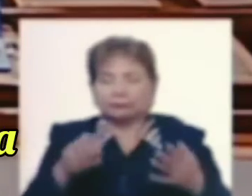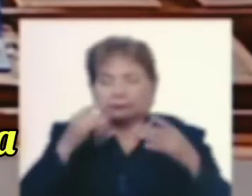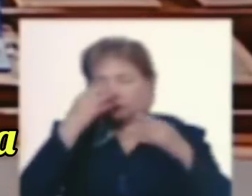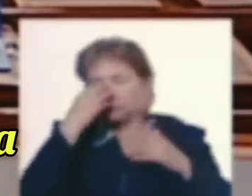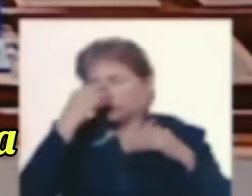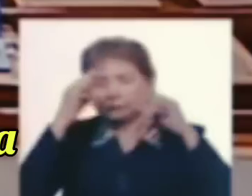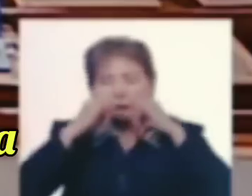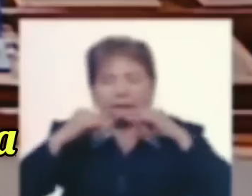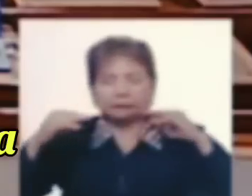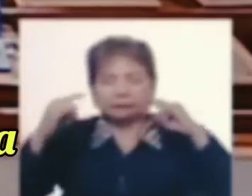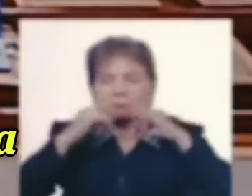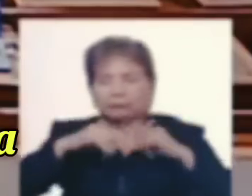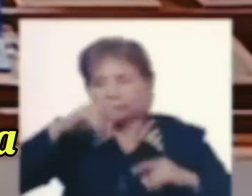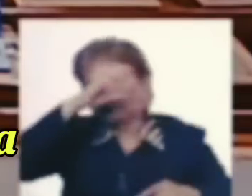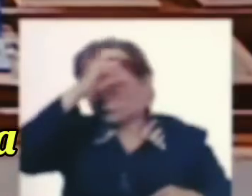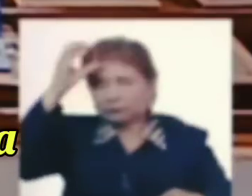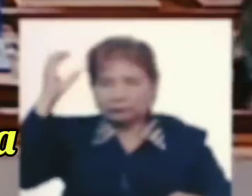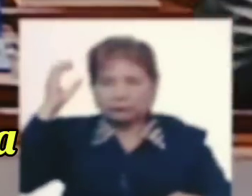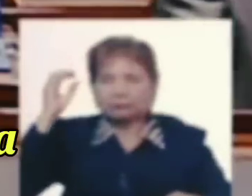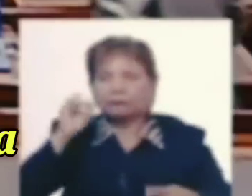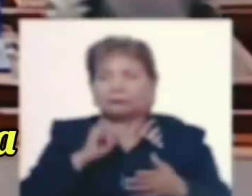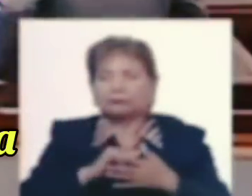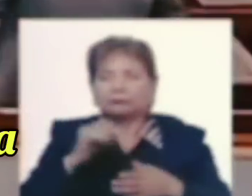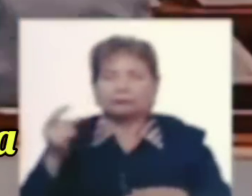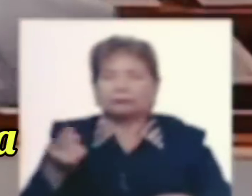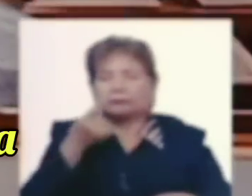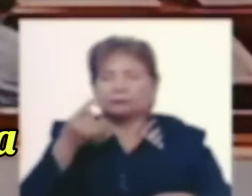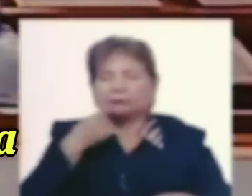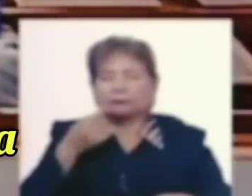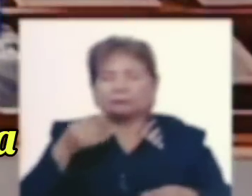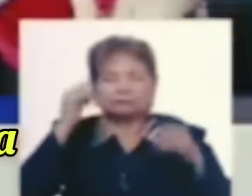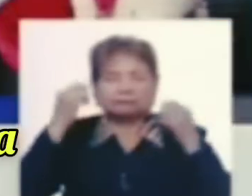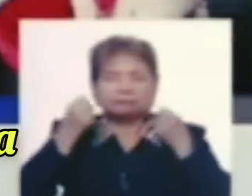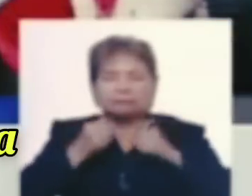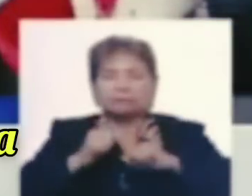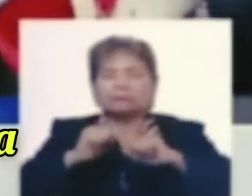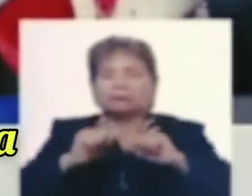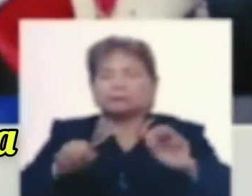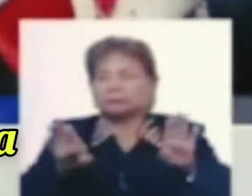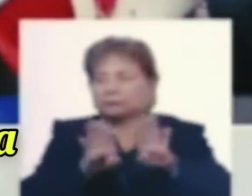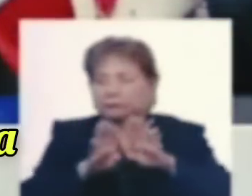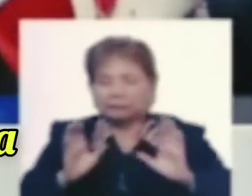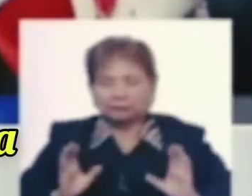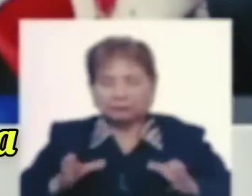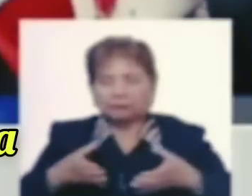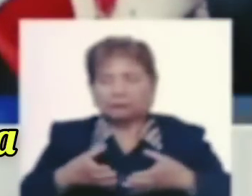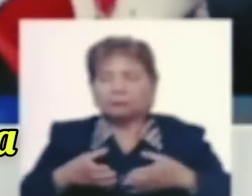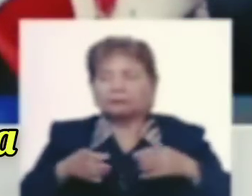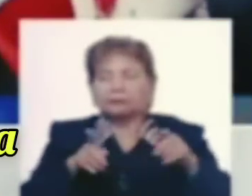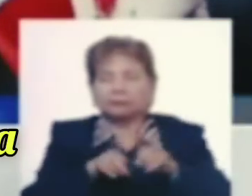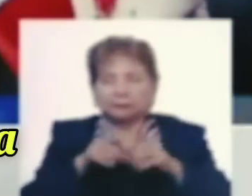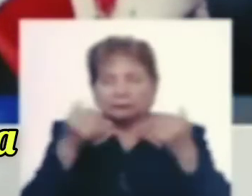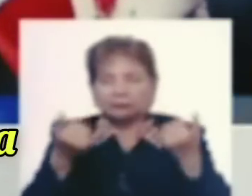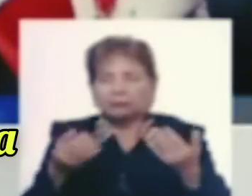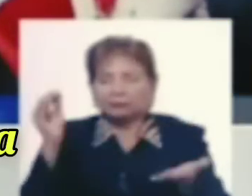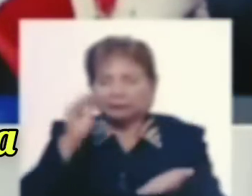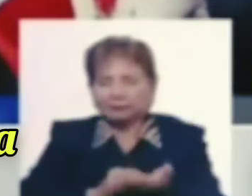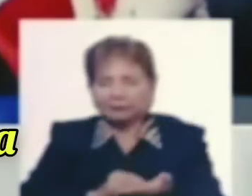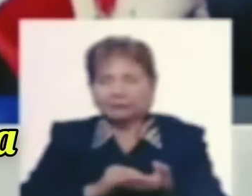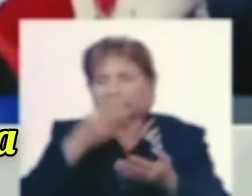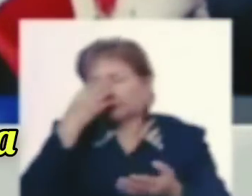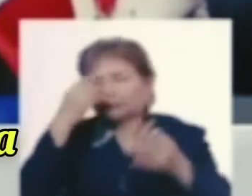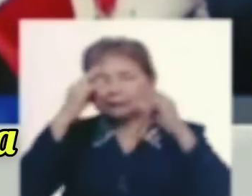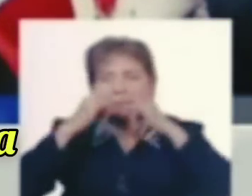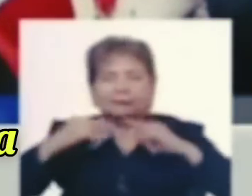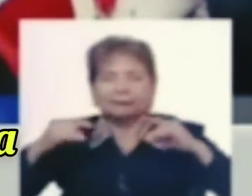circo que está organizando el señor Pedro Castillo. O sea, no solamente le bastó con intentar cerrar el Congreso de la República, sino que ahora vuelve a hacer su